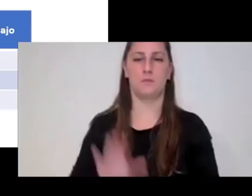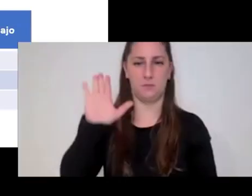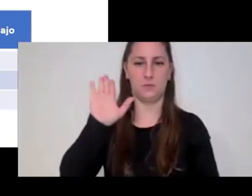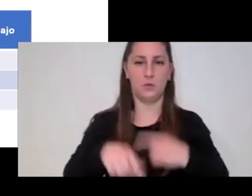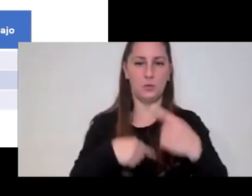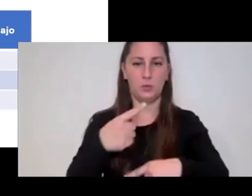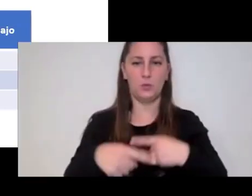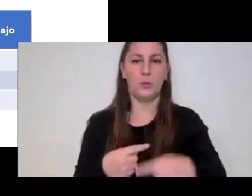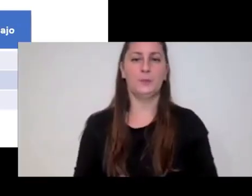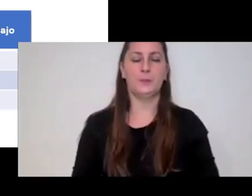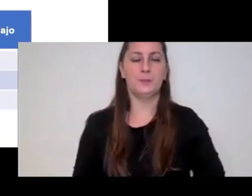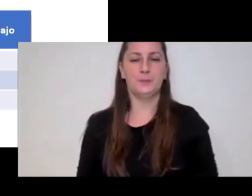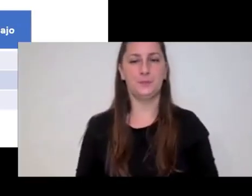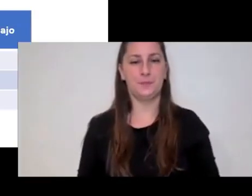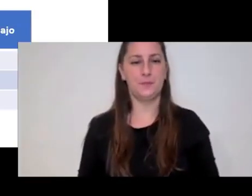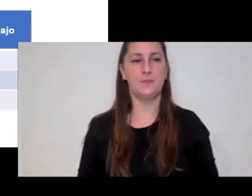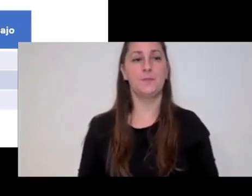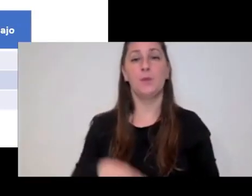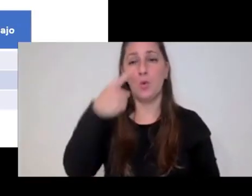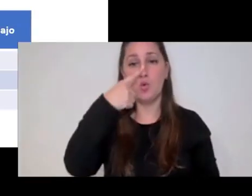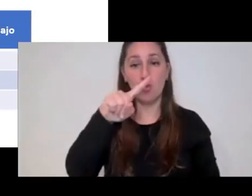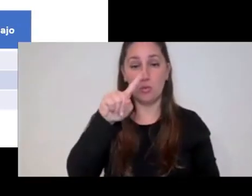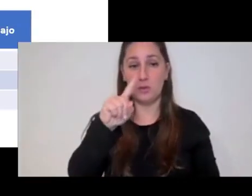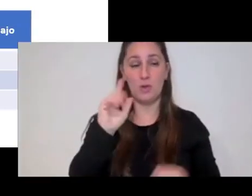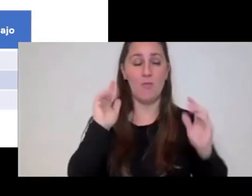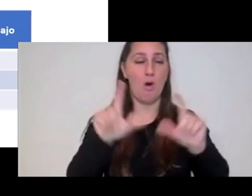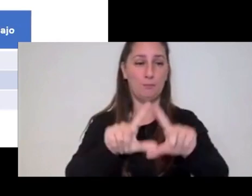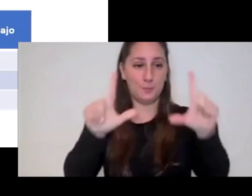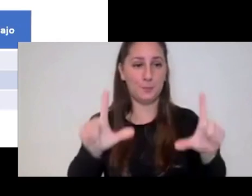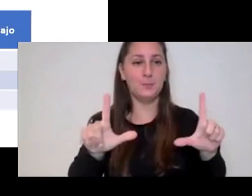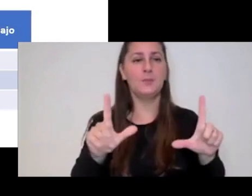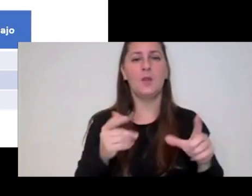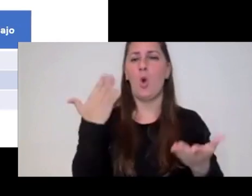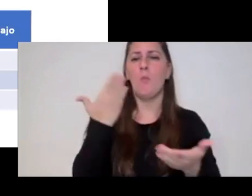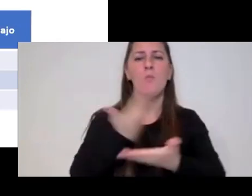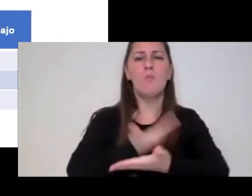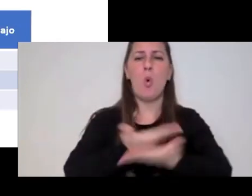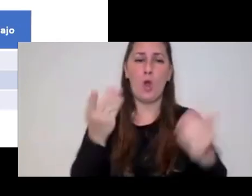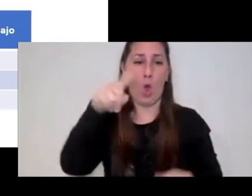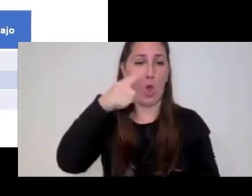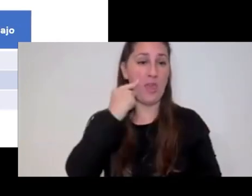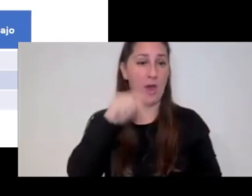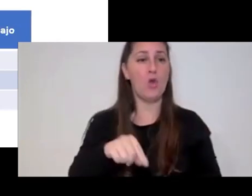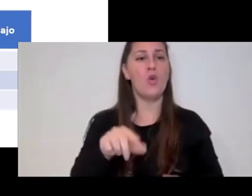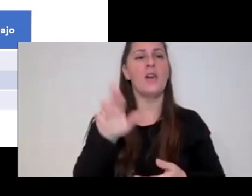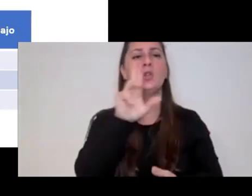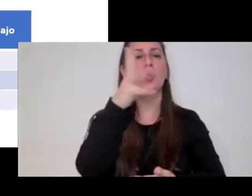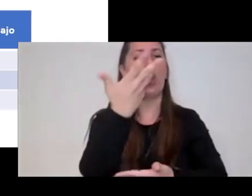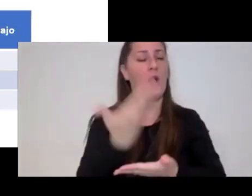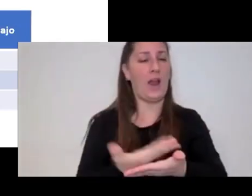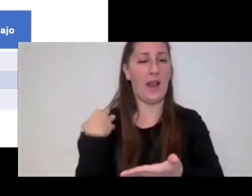Y por último, se publicó en el día de hoy la Resolución General